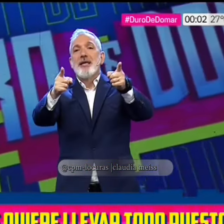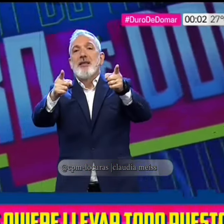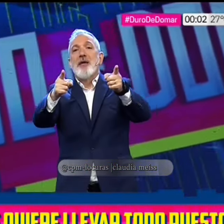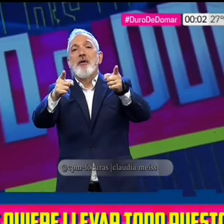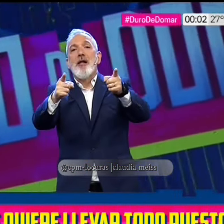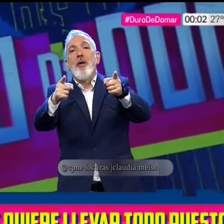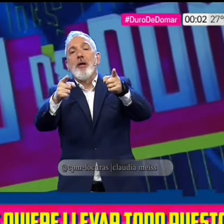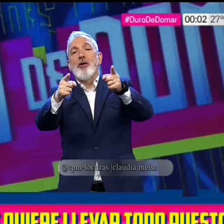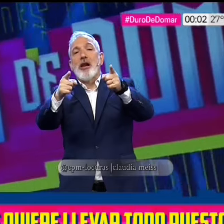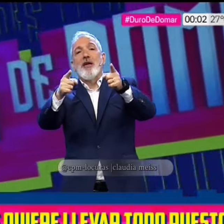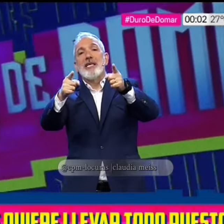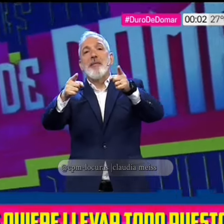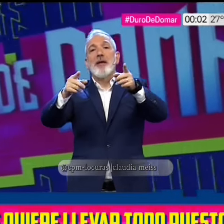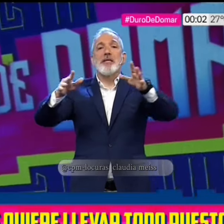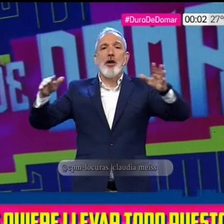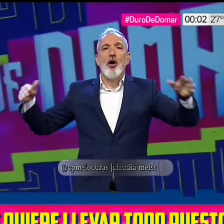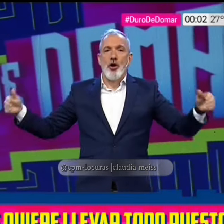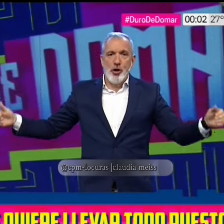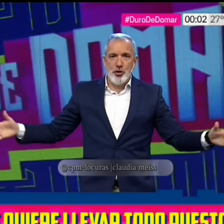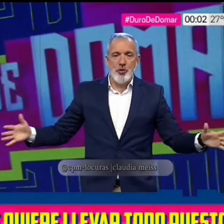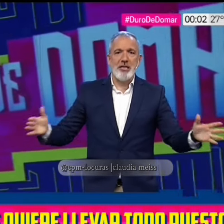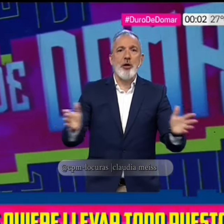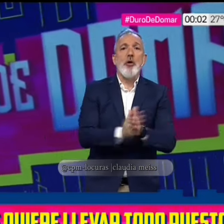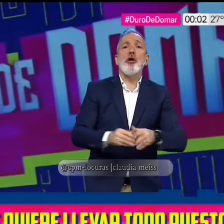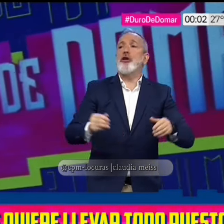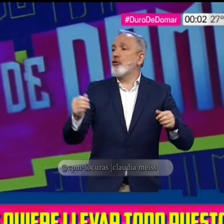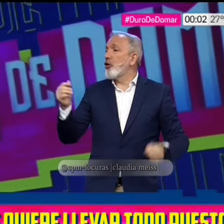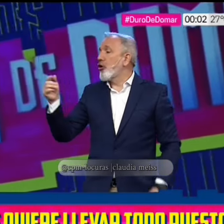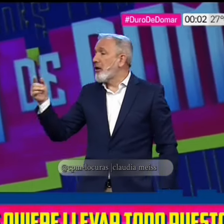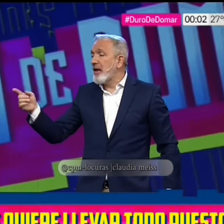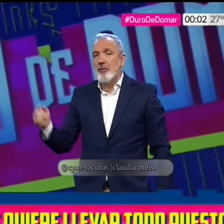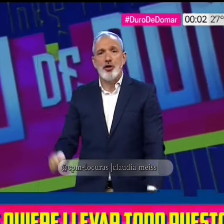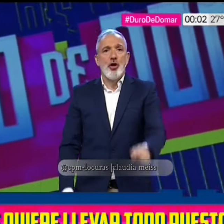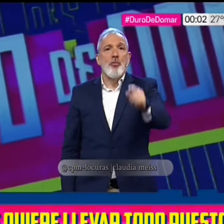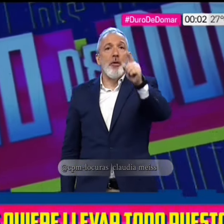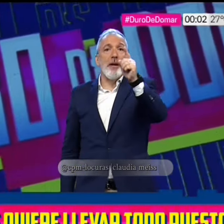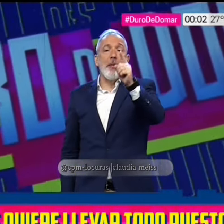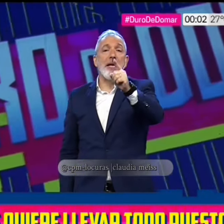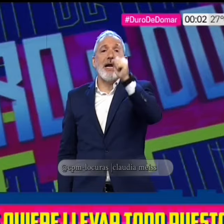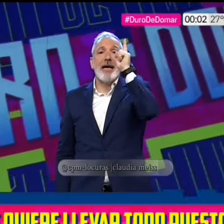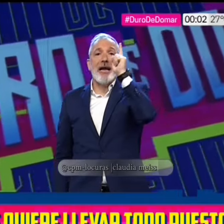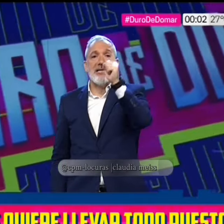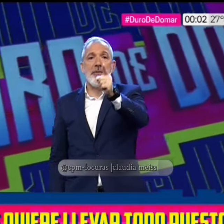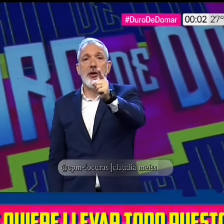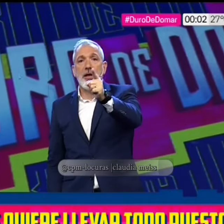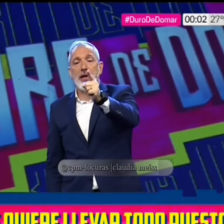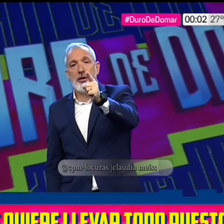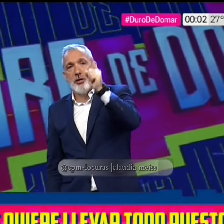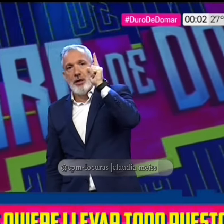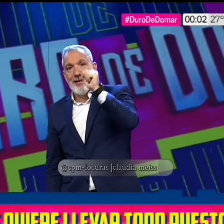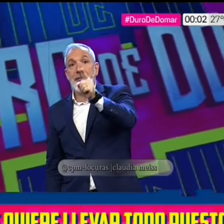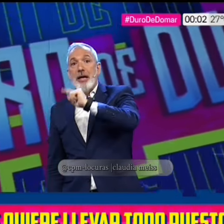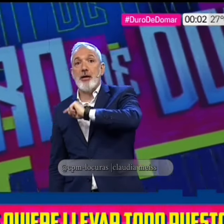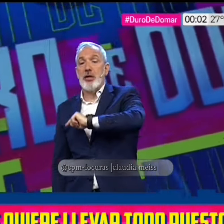gratuito. Después del móvil con Rafa García Palavecino, continúa el señor Borroni. Nosotros nos retiramos. Volveremos mañana. Gracias por